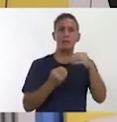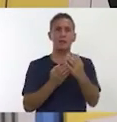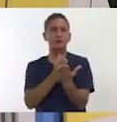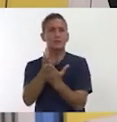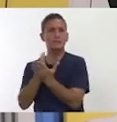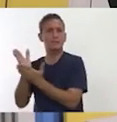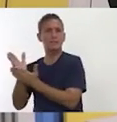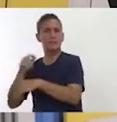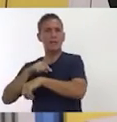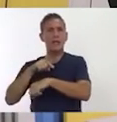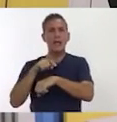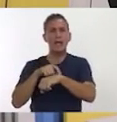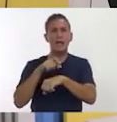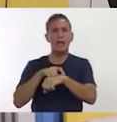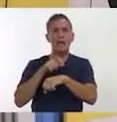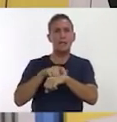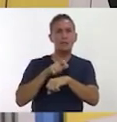sentido en